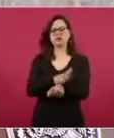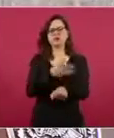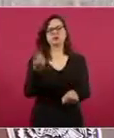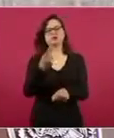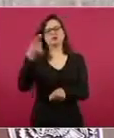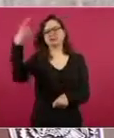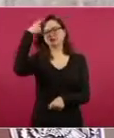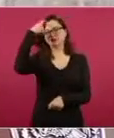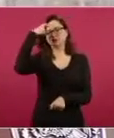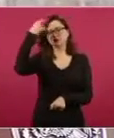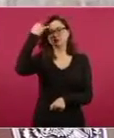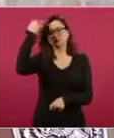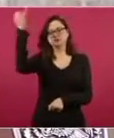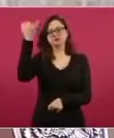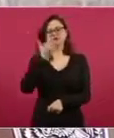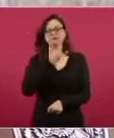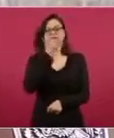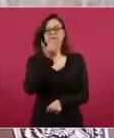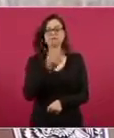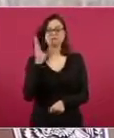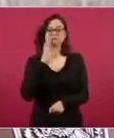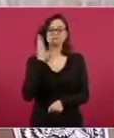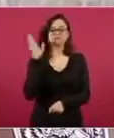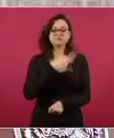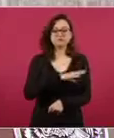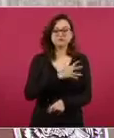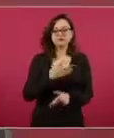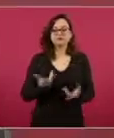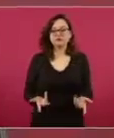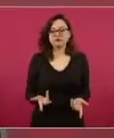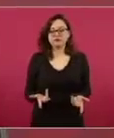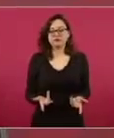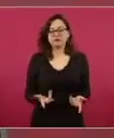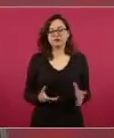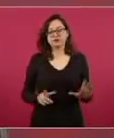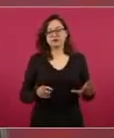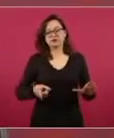porque como ellos no están a favor de la educación pública,